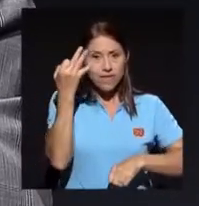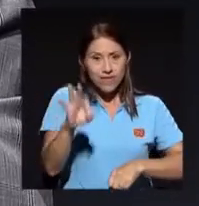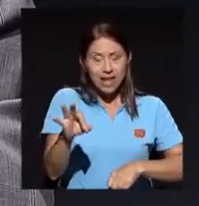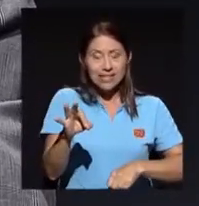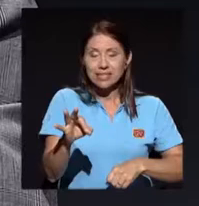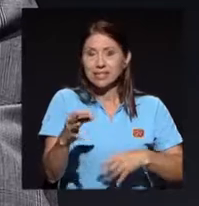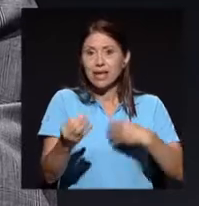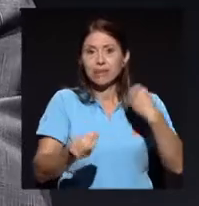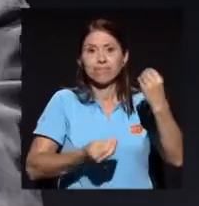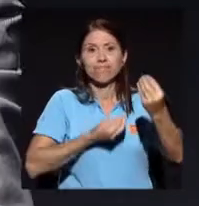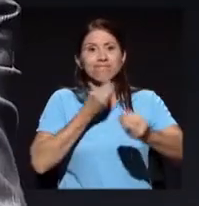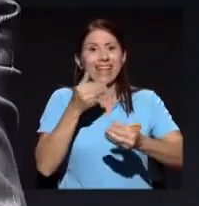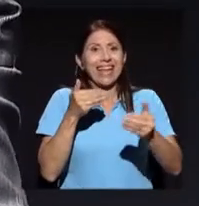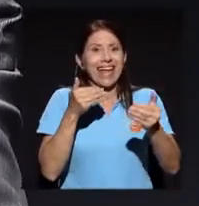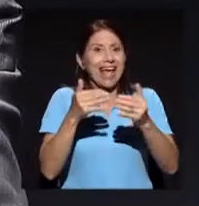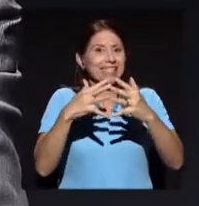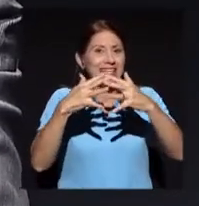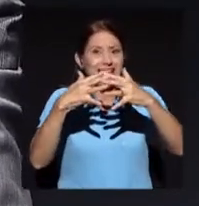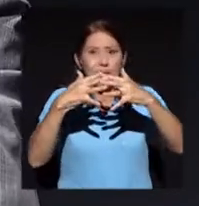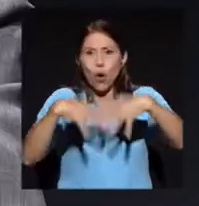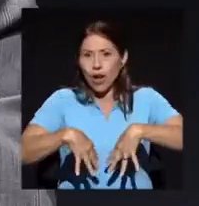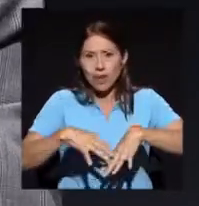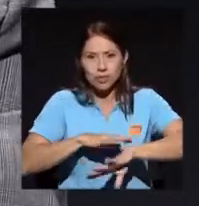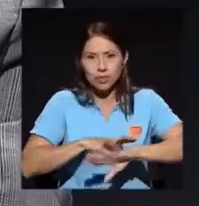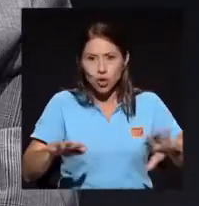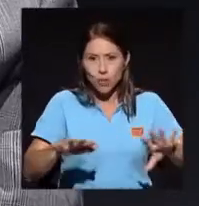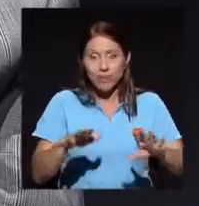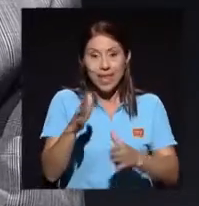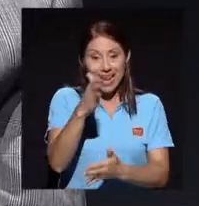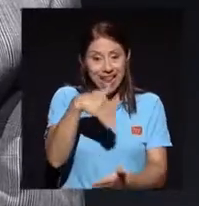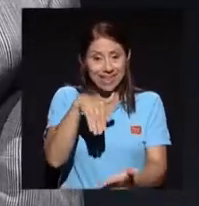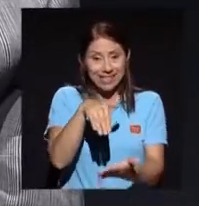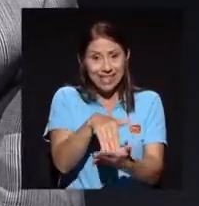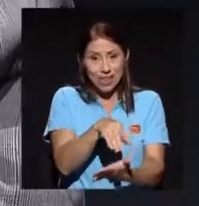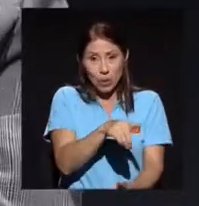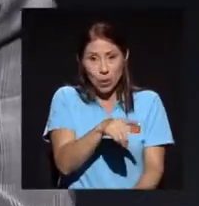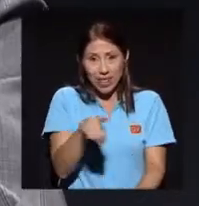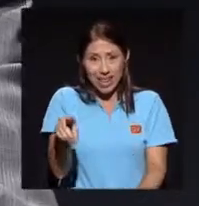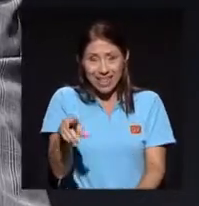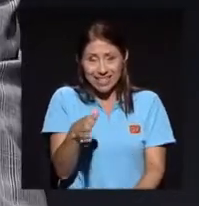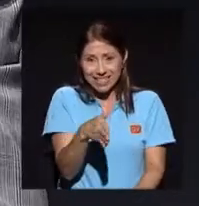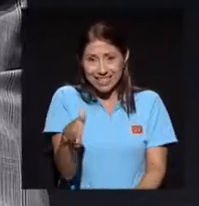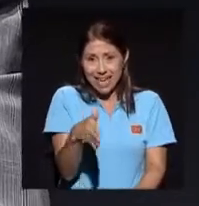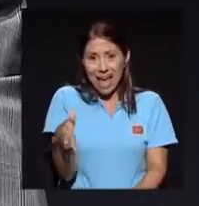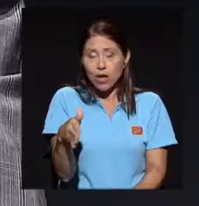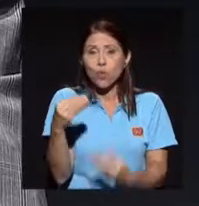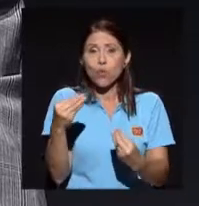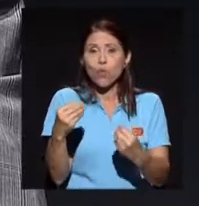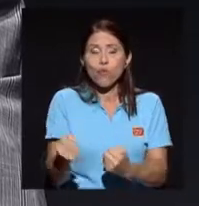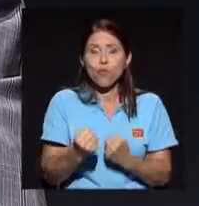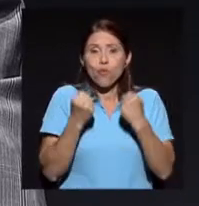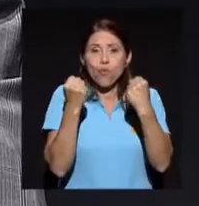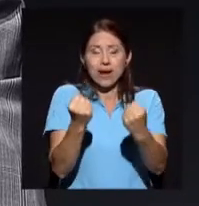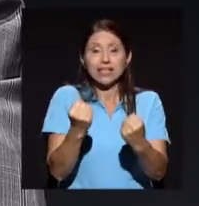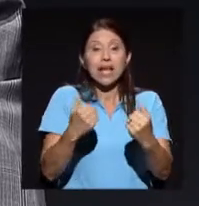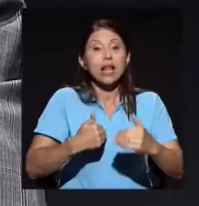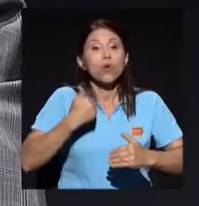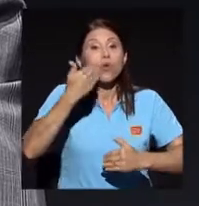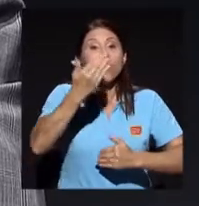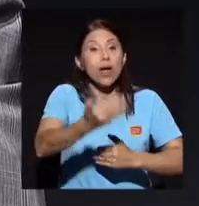digamos que la centroderecha mantuvo bastante fuerza y luego en las elecciones legislativas